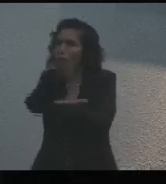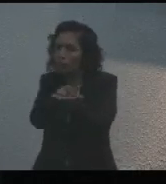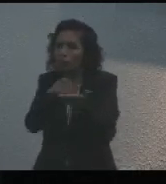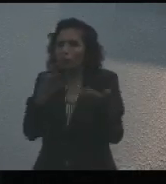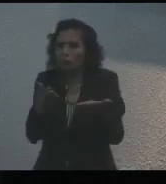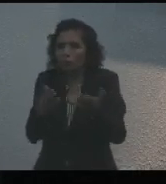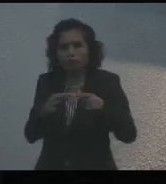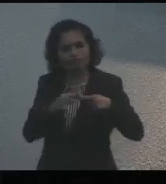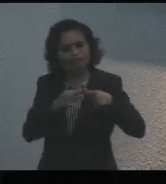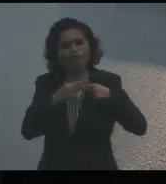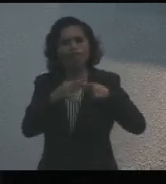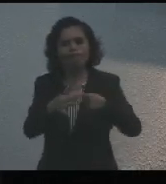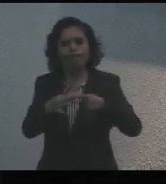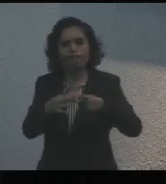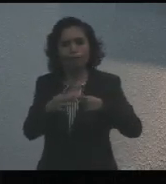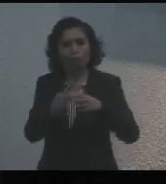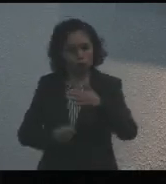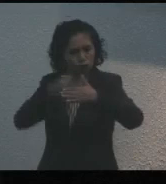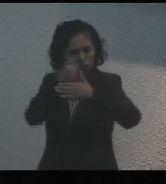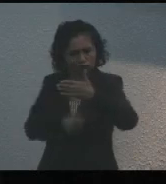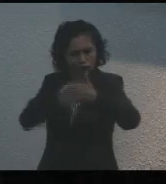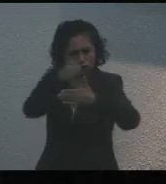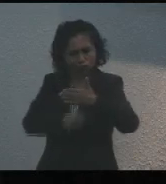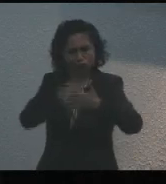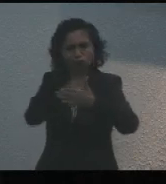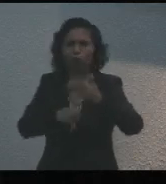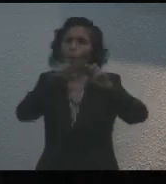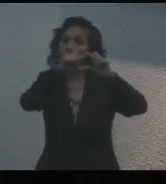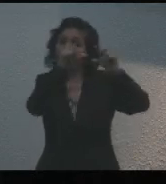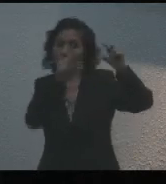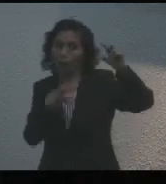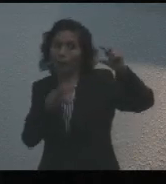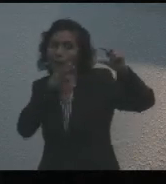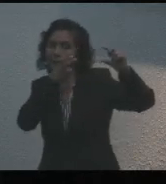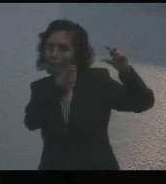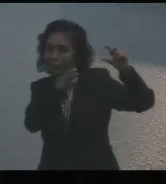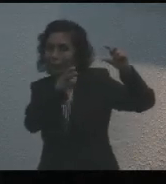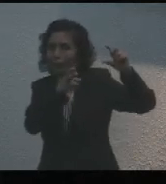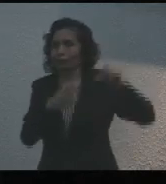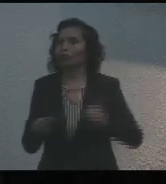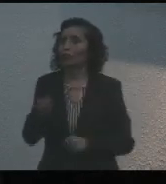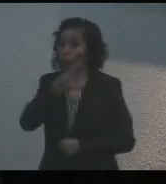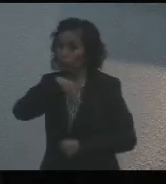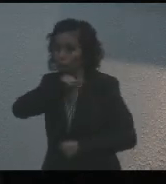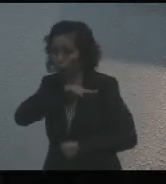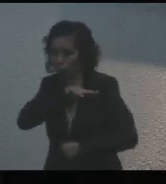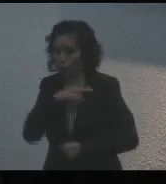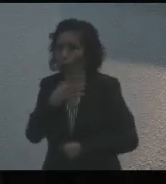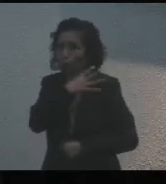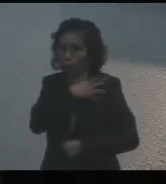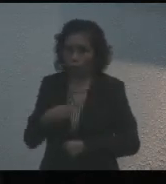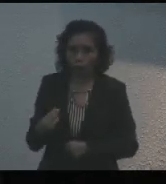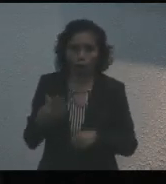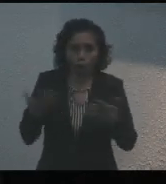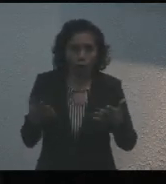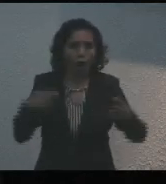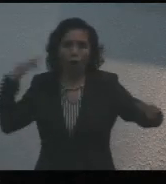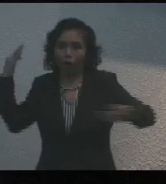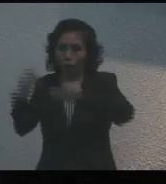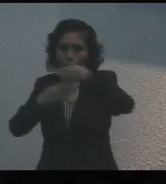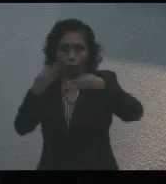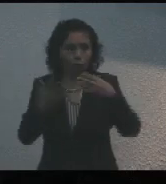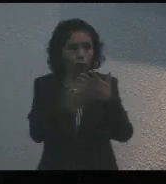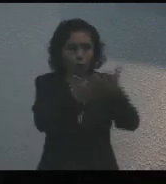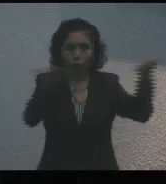nos representan en esta lucha por nuestro país, por el país de nuestras y nuestros hijos. A todas y todos los